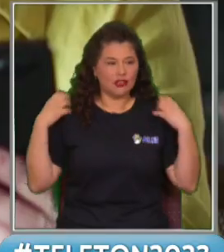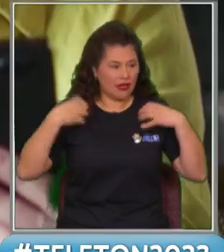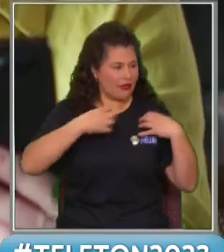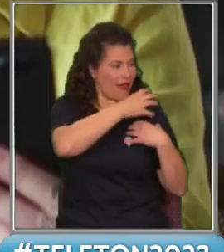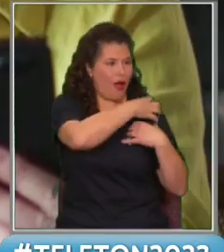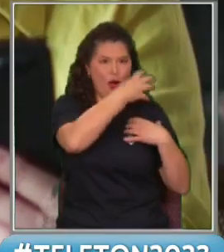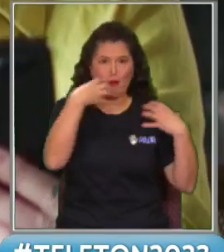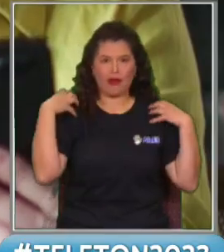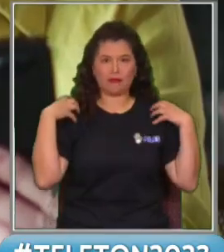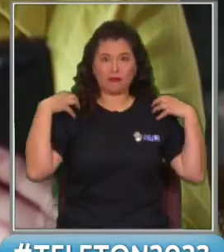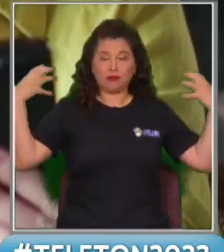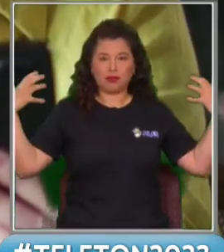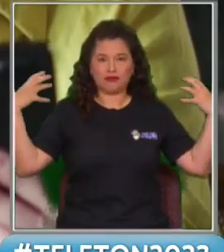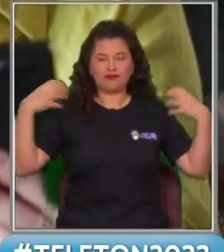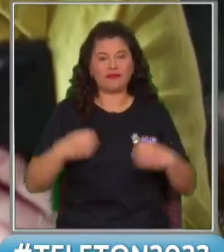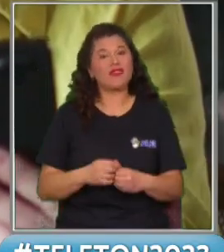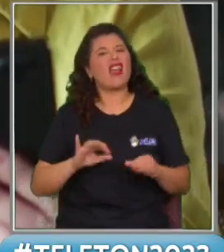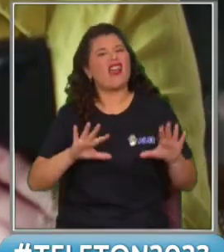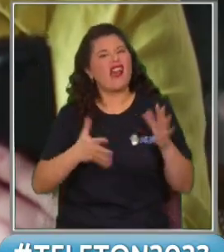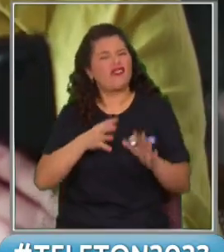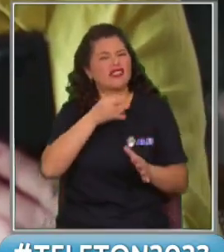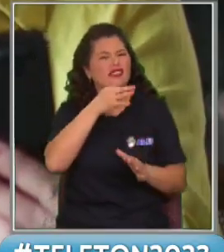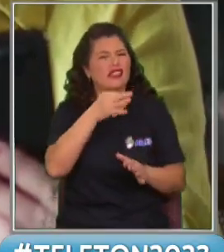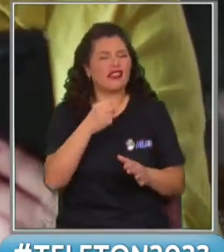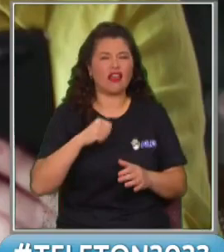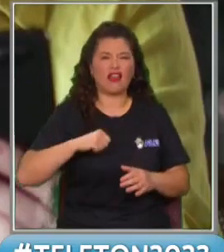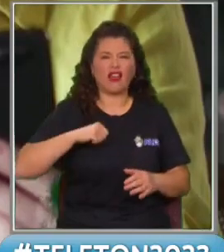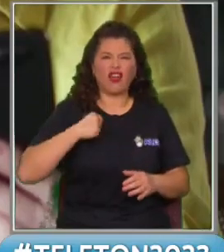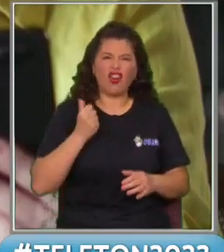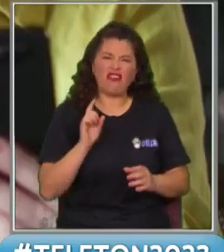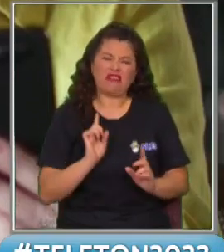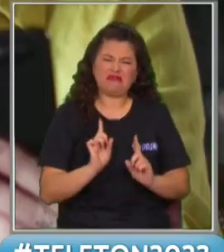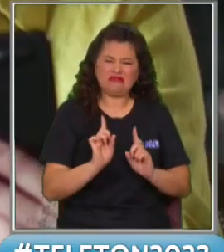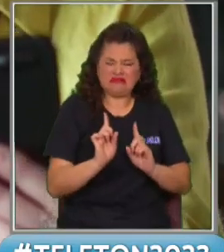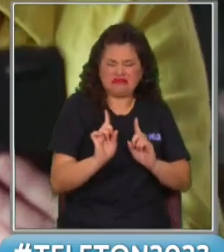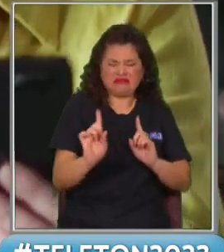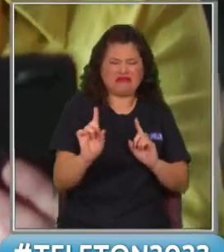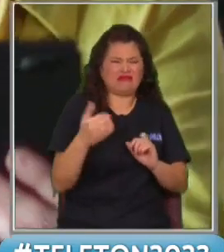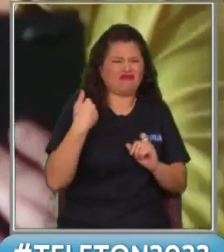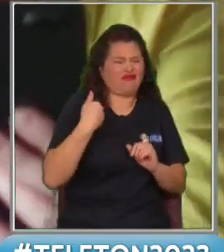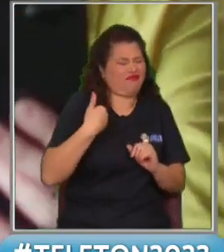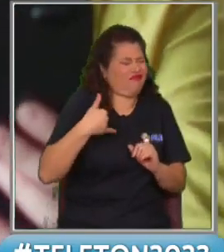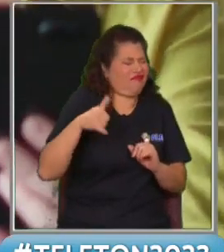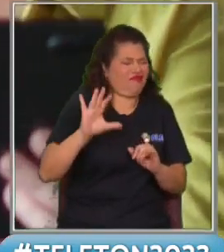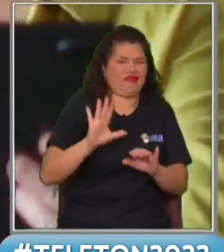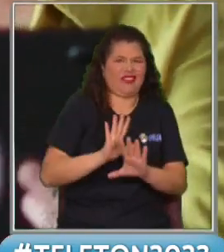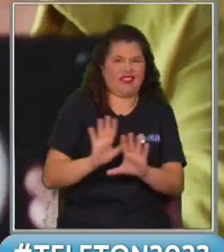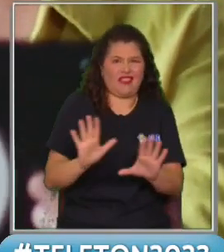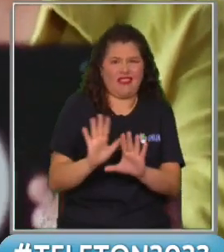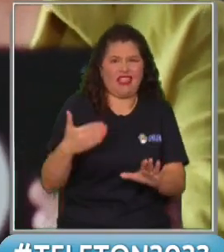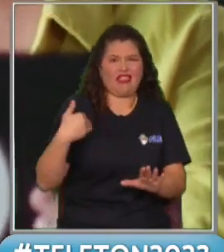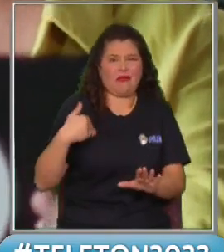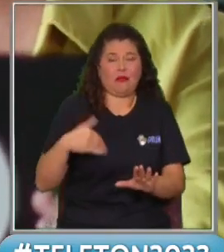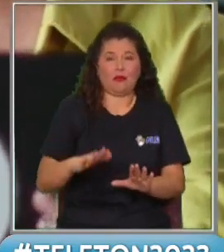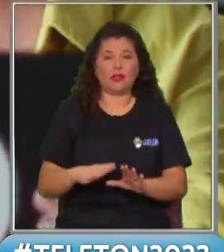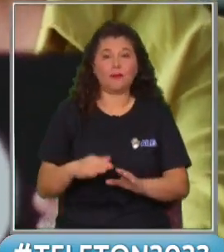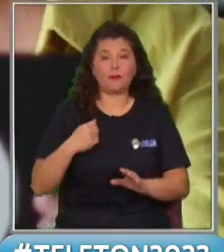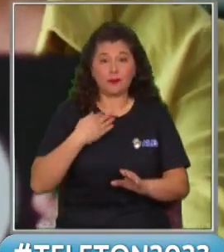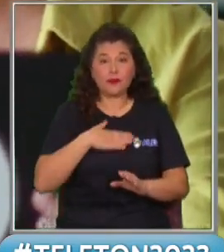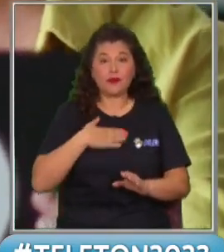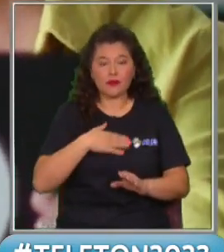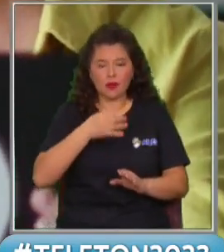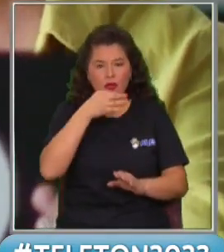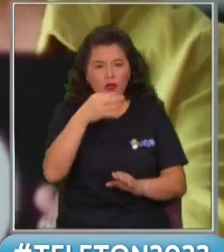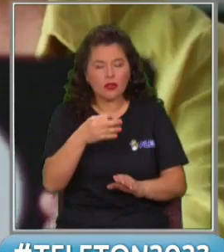época. Muchas veces se habla que los jóvenes son apáticos, que no están ni ahí con nada. Y yo quiero hacerle un llamado a todos ellos y que demostremos que